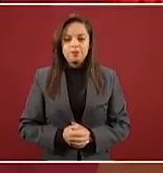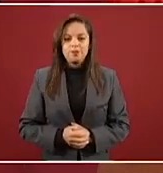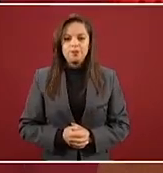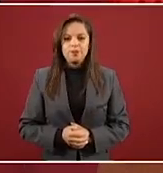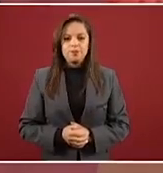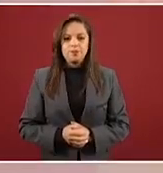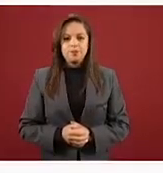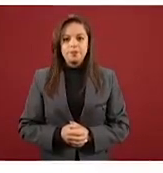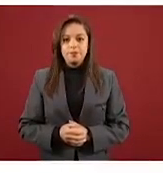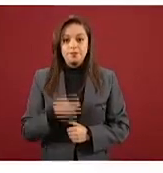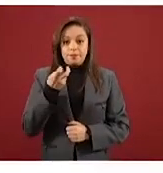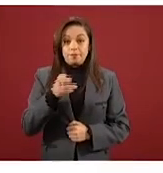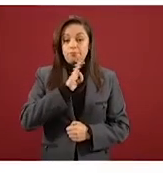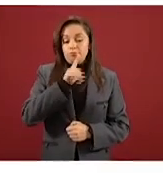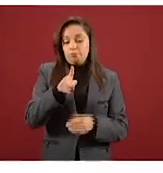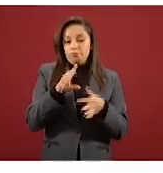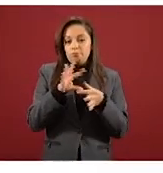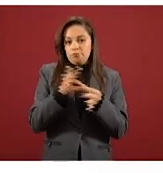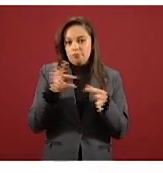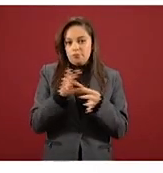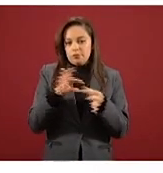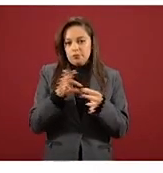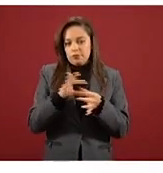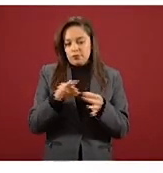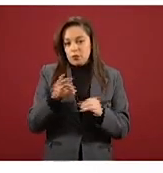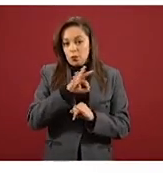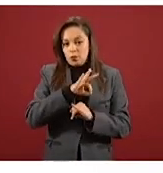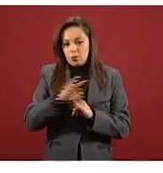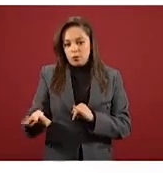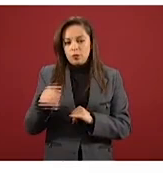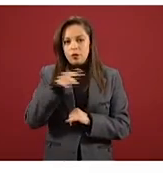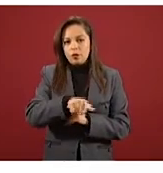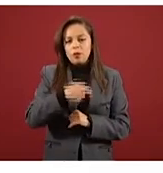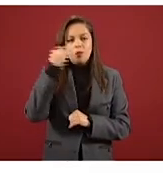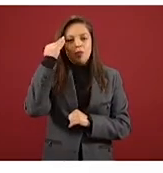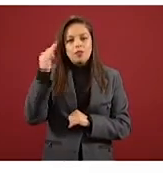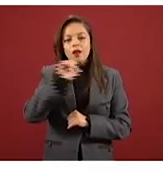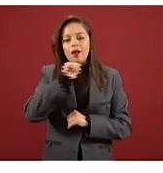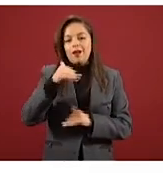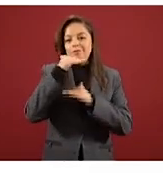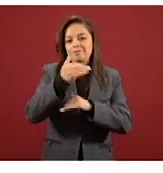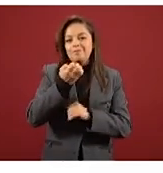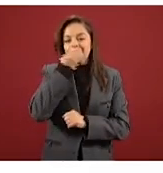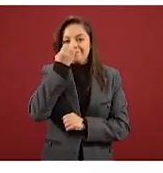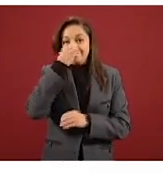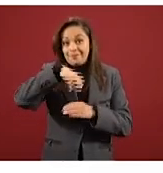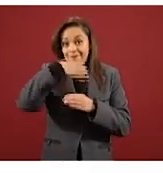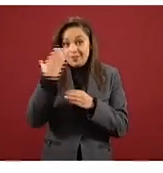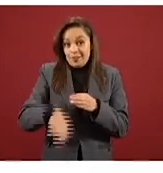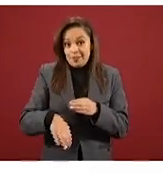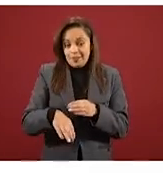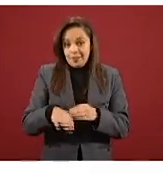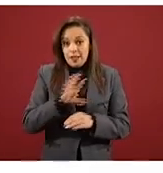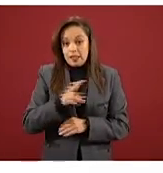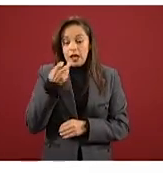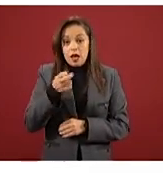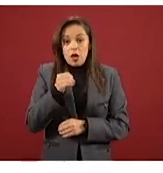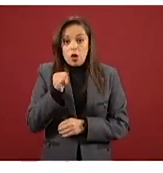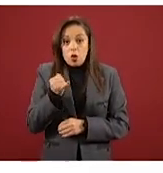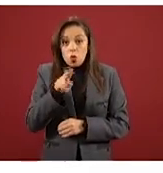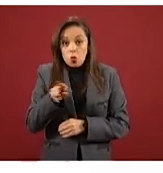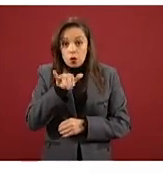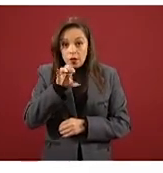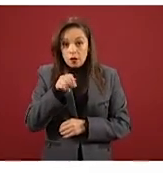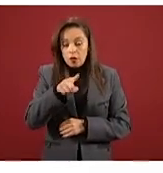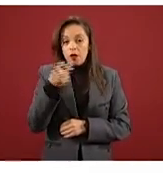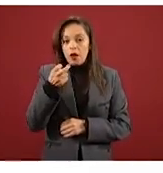puede explicar a partir del fin del ciclo escolar, toda vez que también en junio ocurre una disminución en este